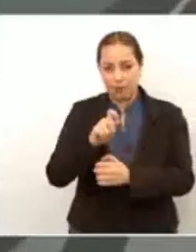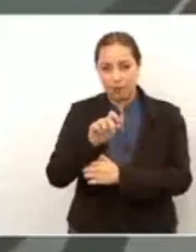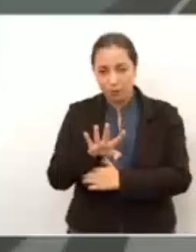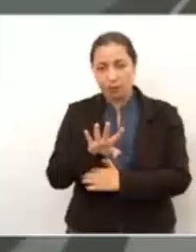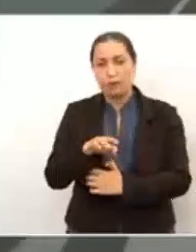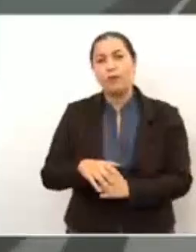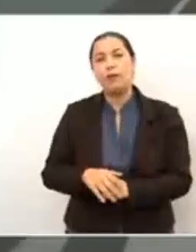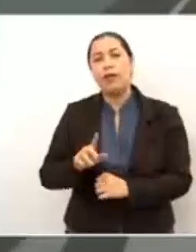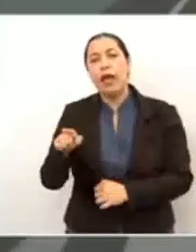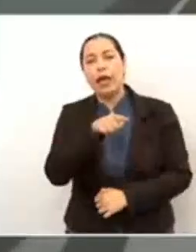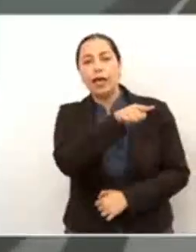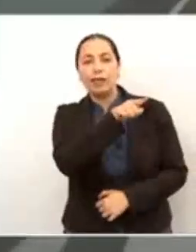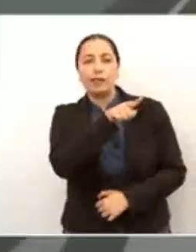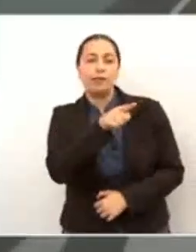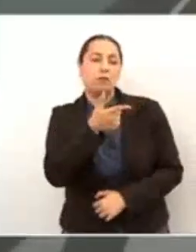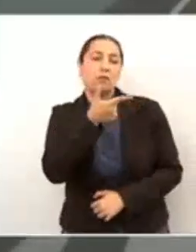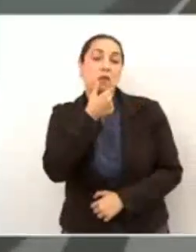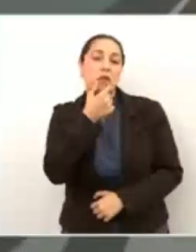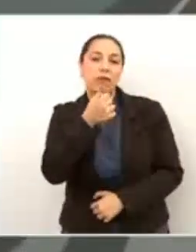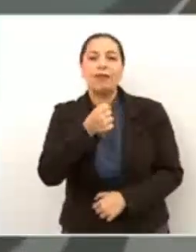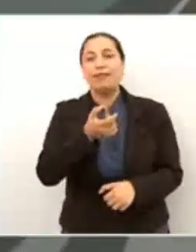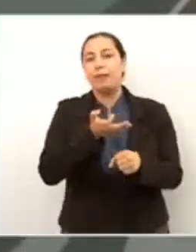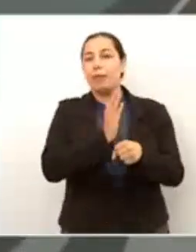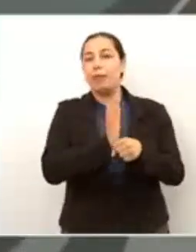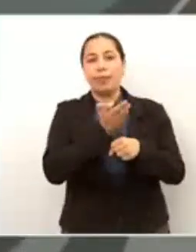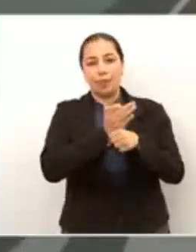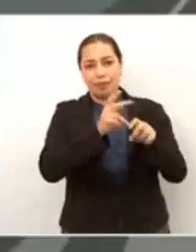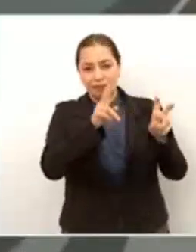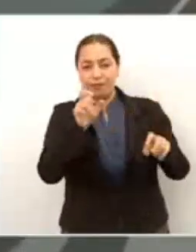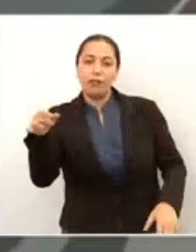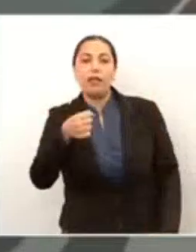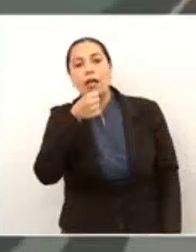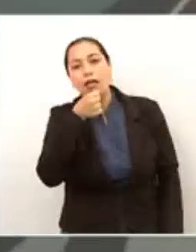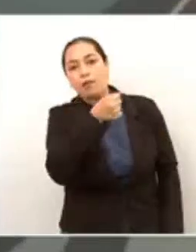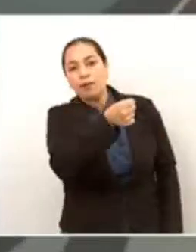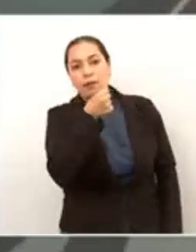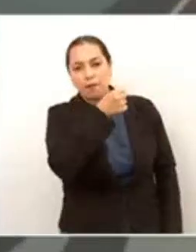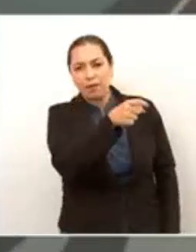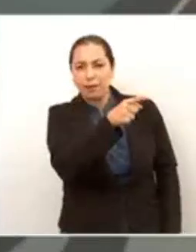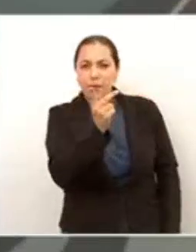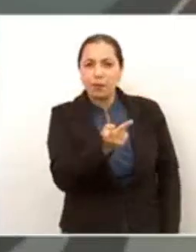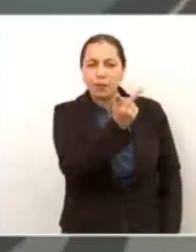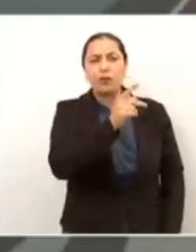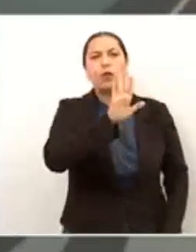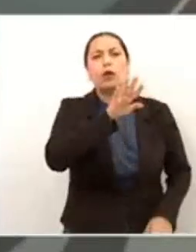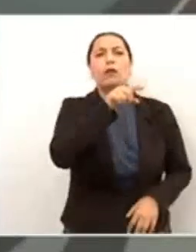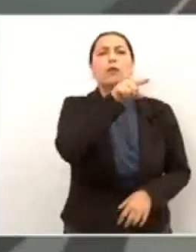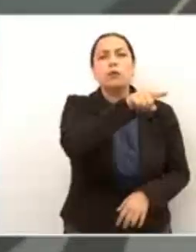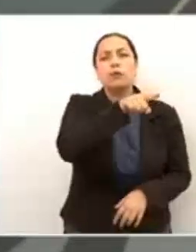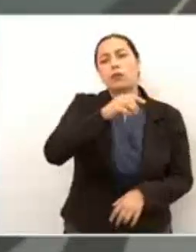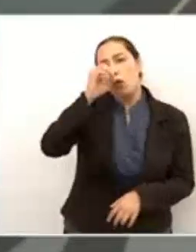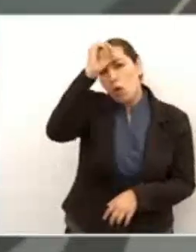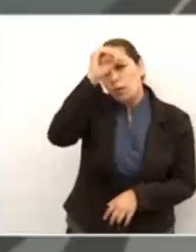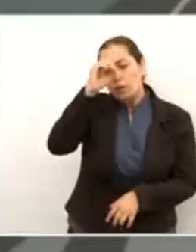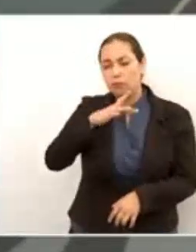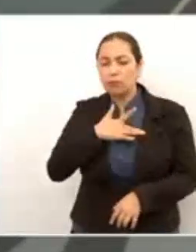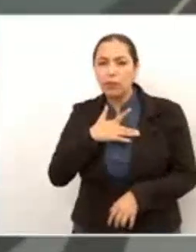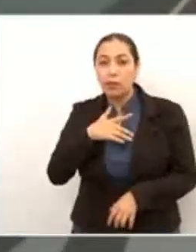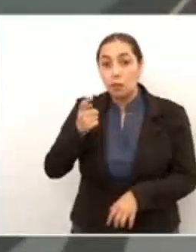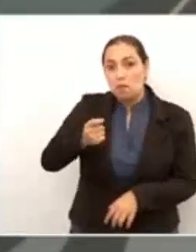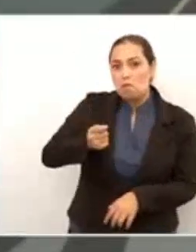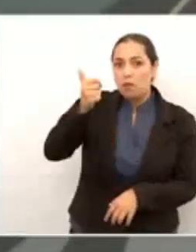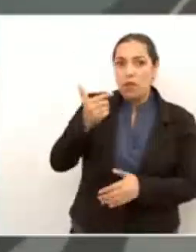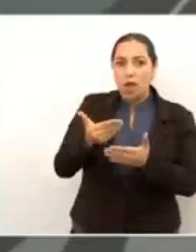un cómico muy conocido. Y le preguntaron, oiga, ¿qué opina que por primera vez haya una